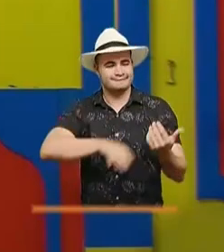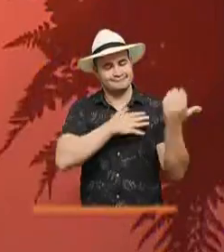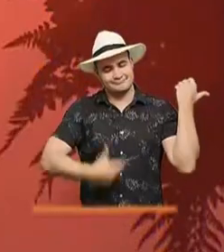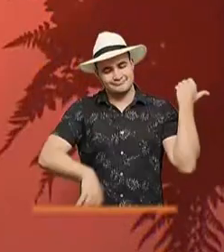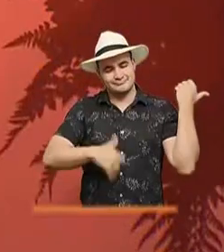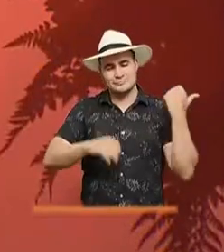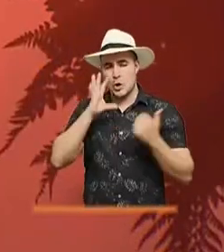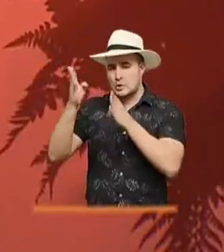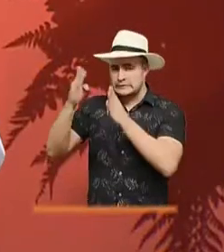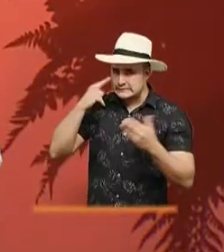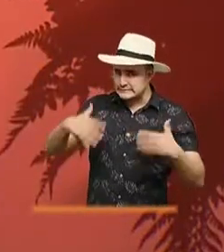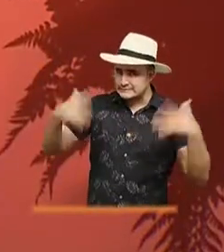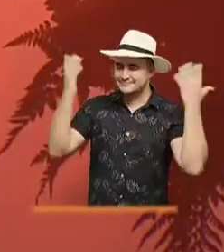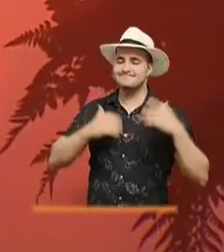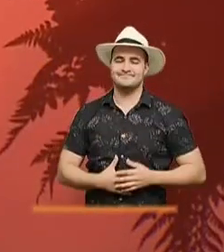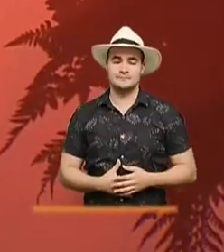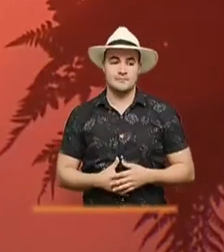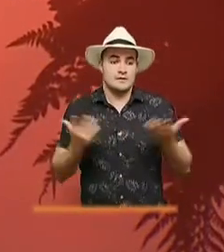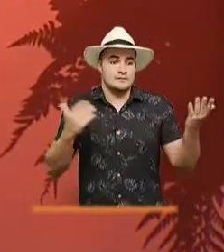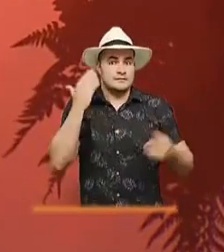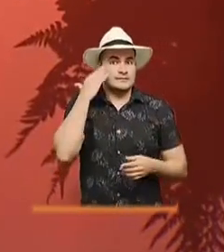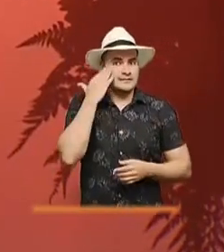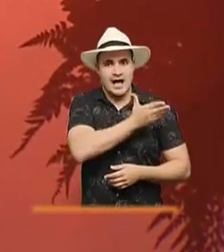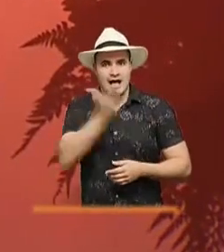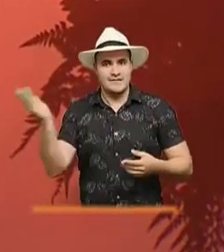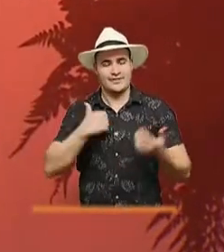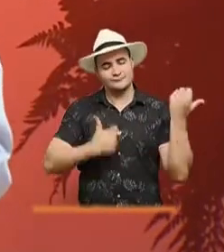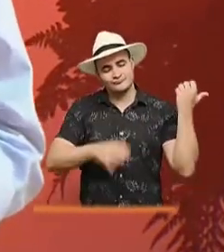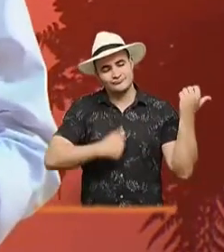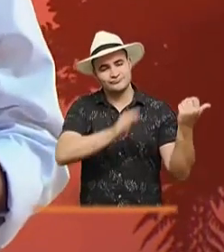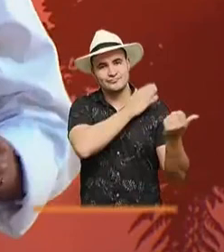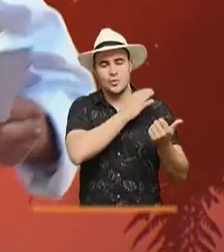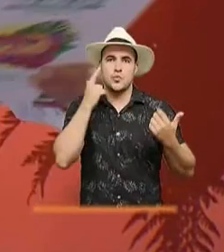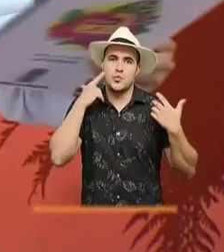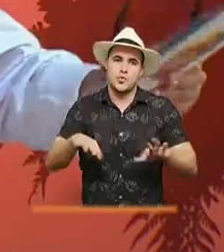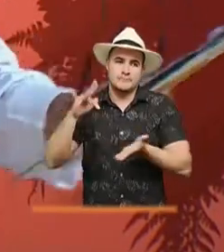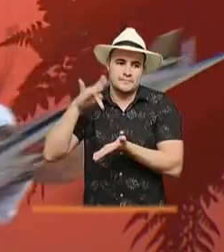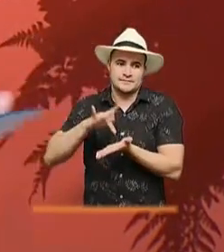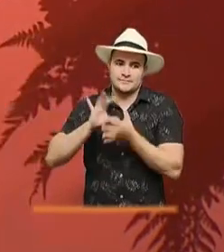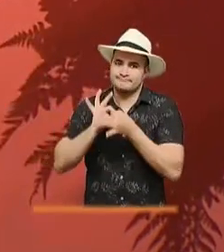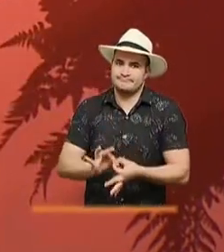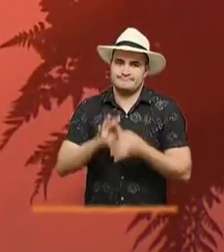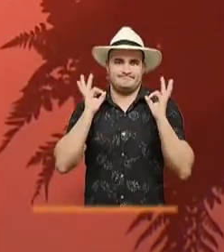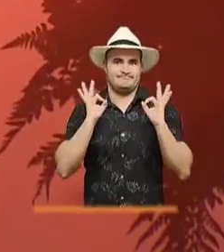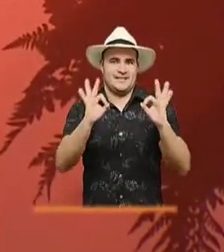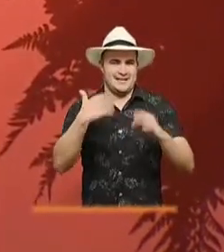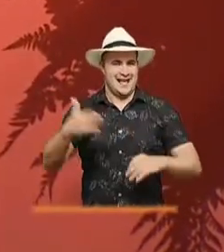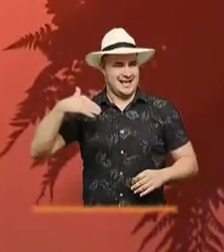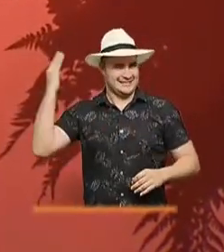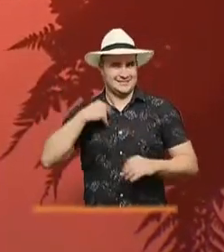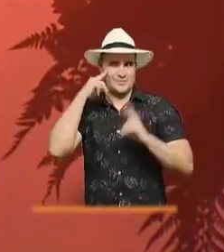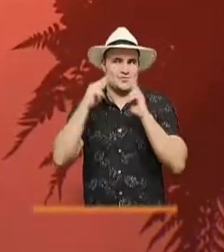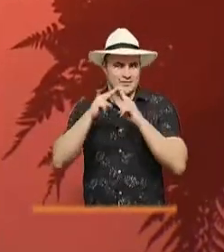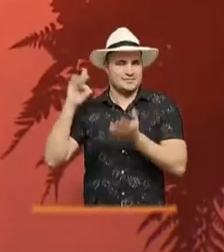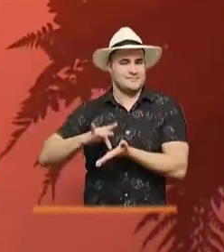trova. Y recordamos también que Pedrito Fernández, por supuesto, también participó en el Festival Nacional de la Trova Ciudad de Medellín en años anteriores. Ahora